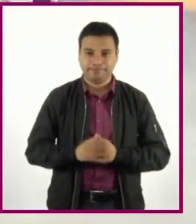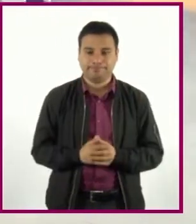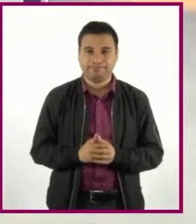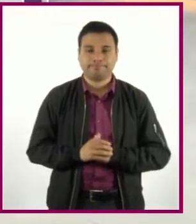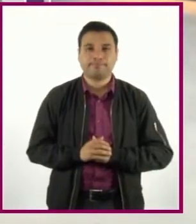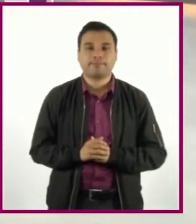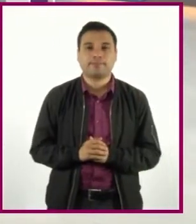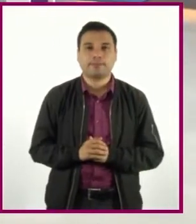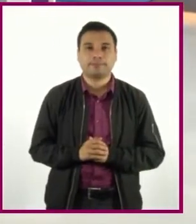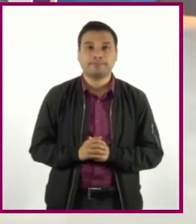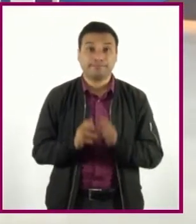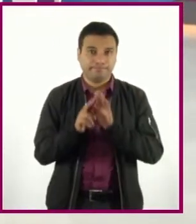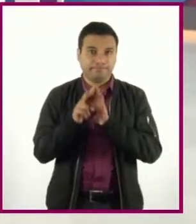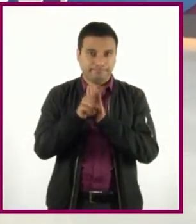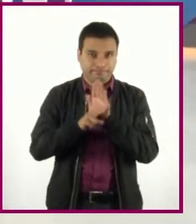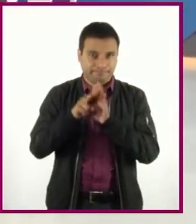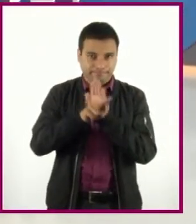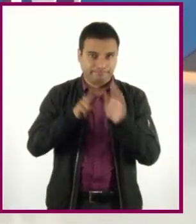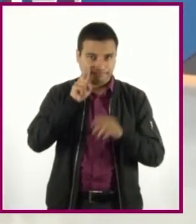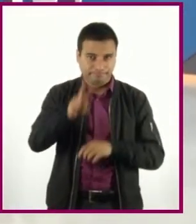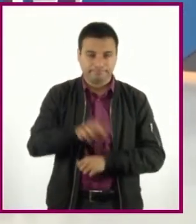a través del siguiente video.